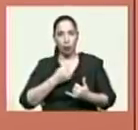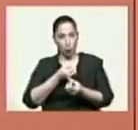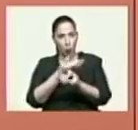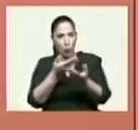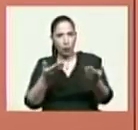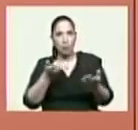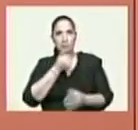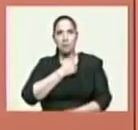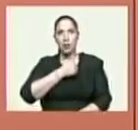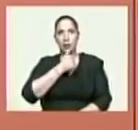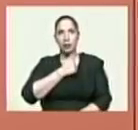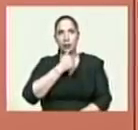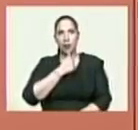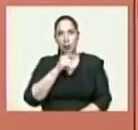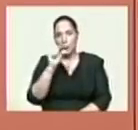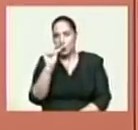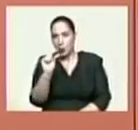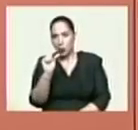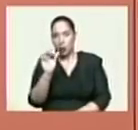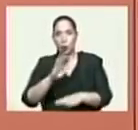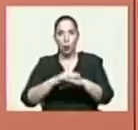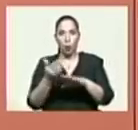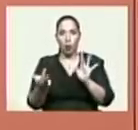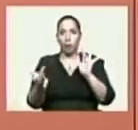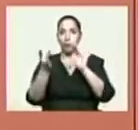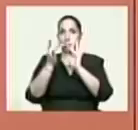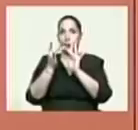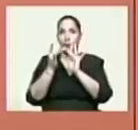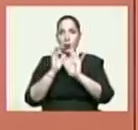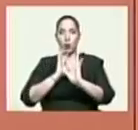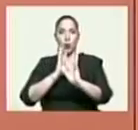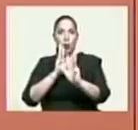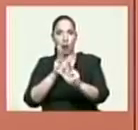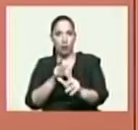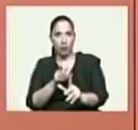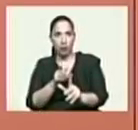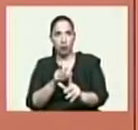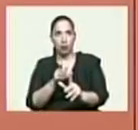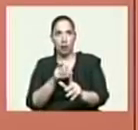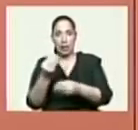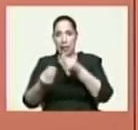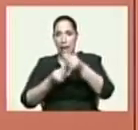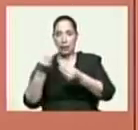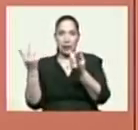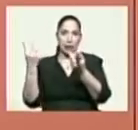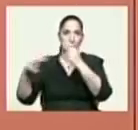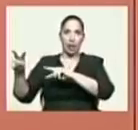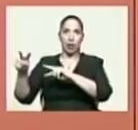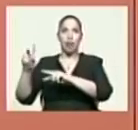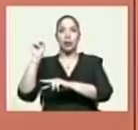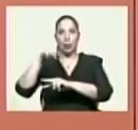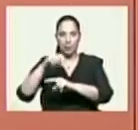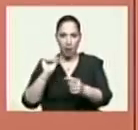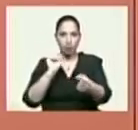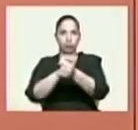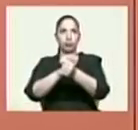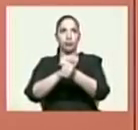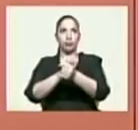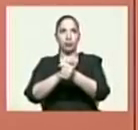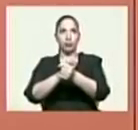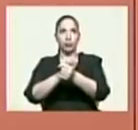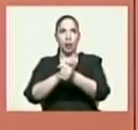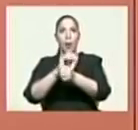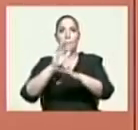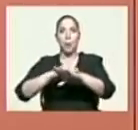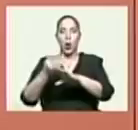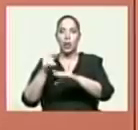paciencia, porque esto lo vamos a enlazar con la confesión que hace un traidor, que que resultó también capturado porque es delatado por este